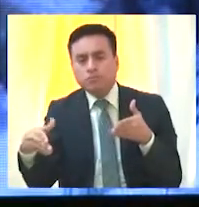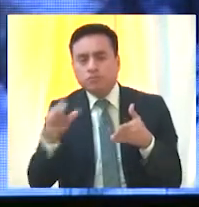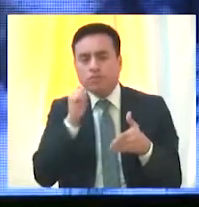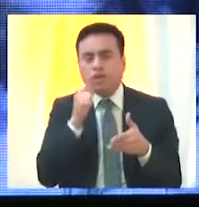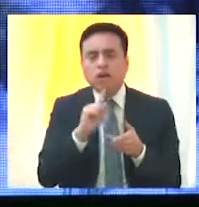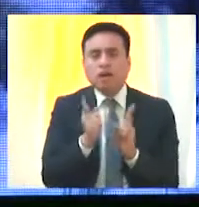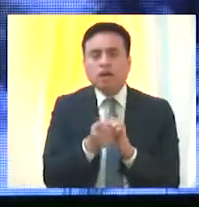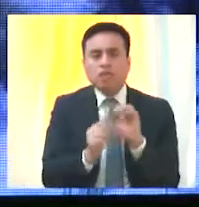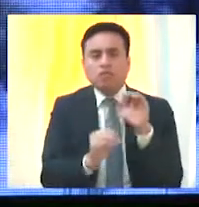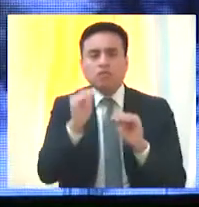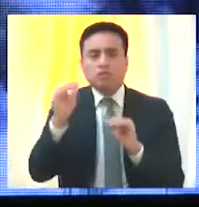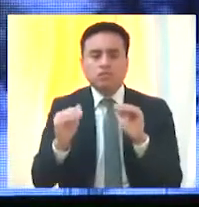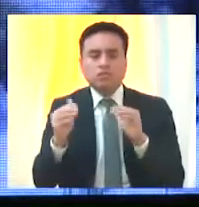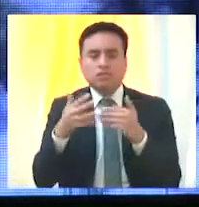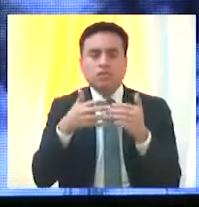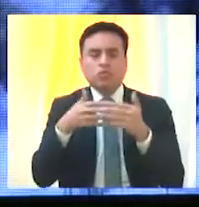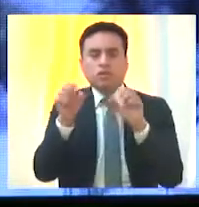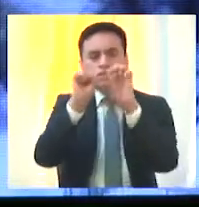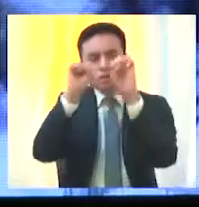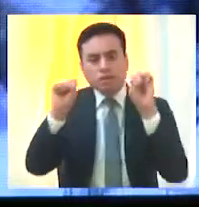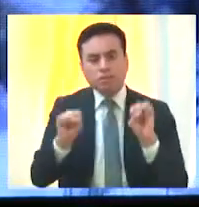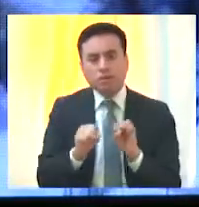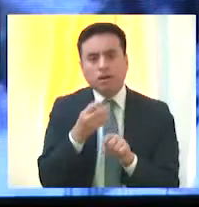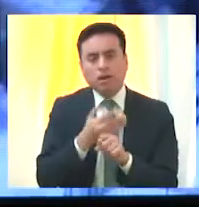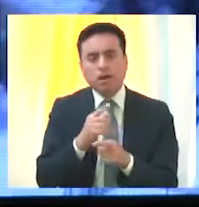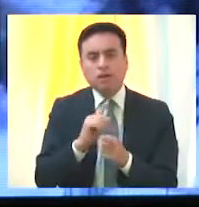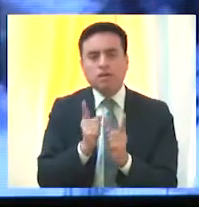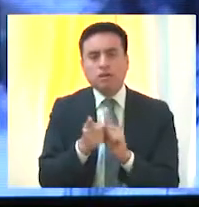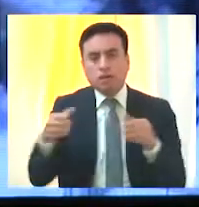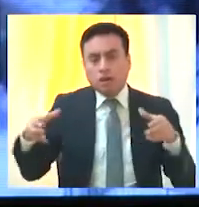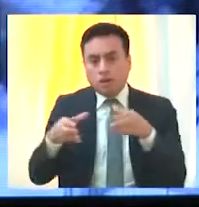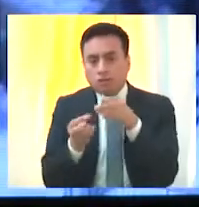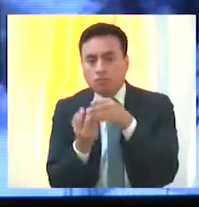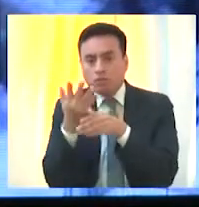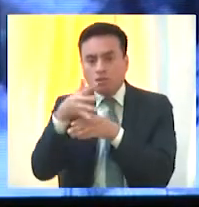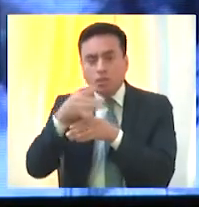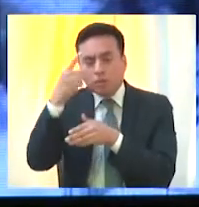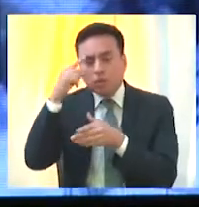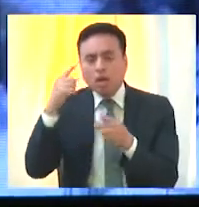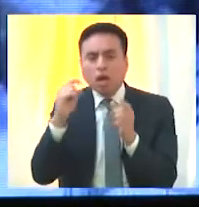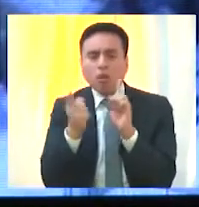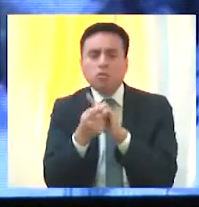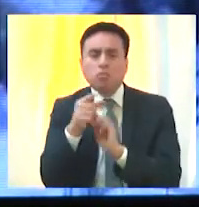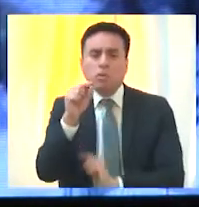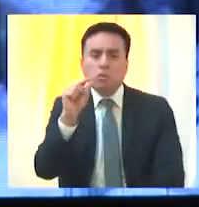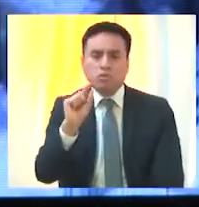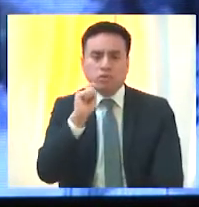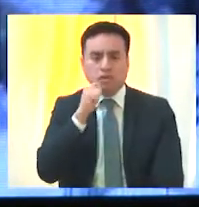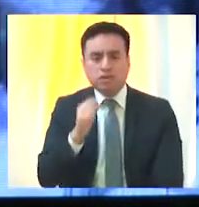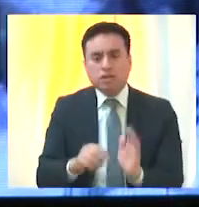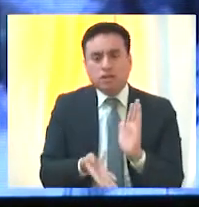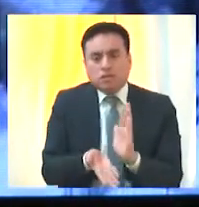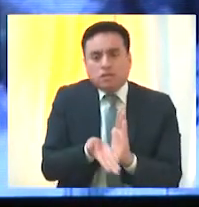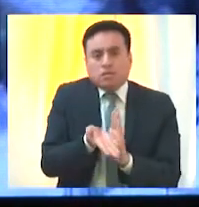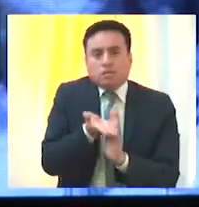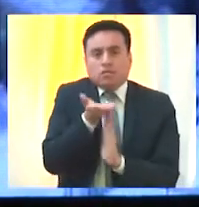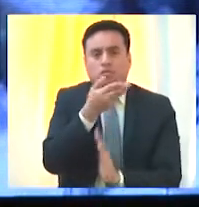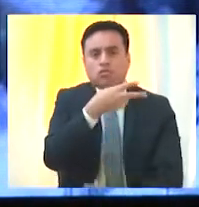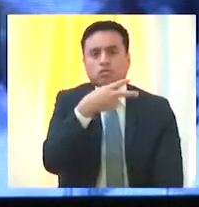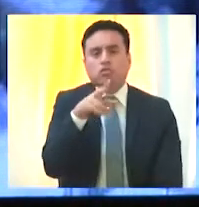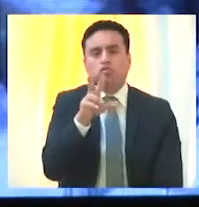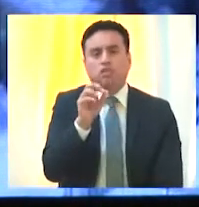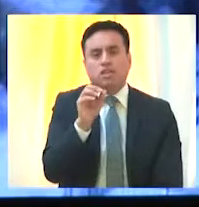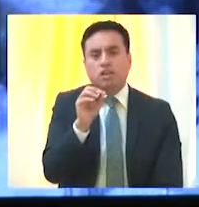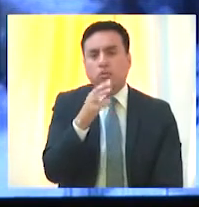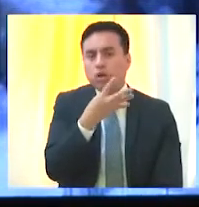hay variaciones en el sistema natural, hay emisiones, por ejemplo, de los volcanes, esos cambios son menores, así que gran parte del incremento de los